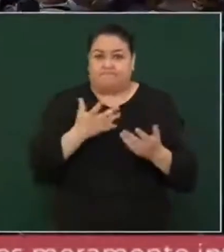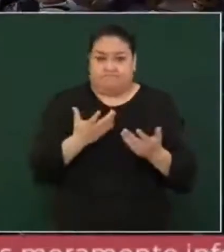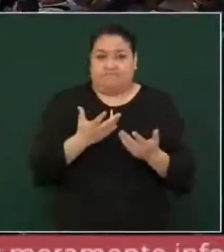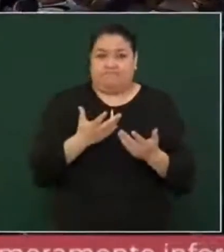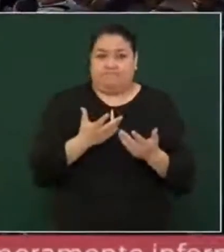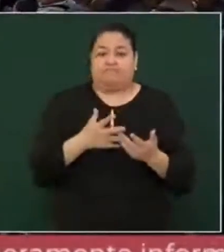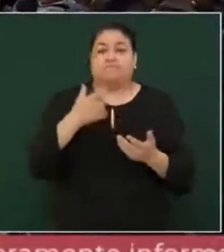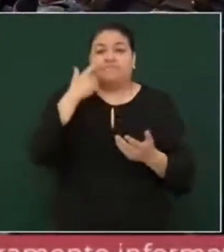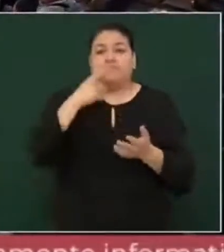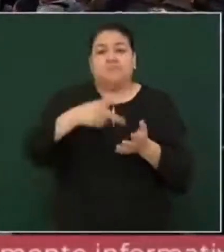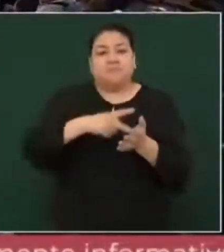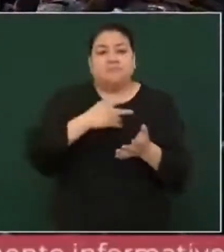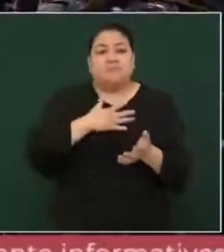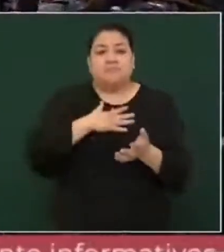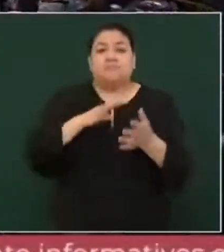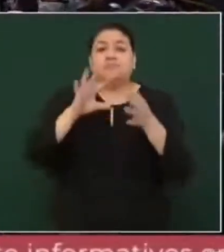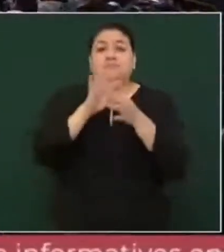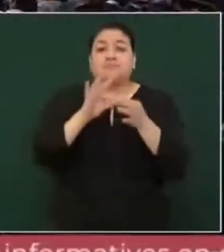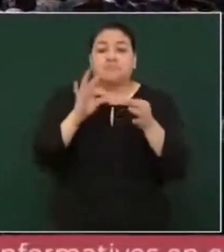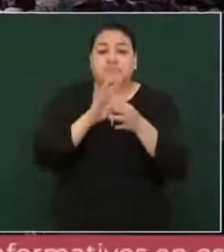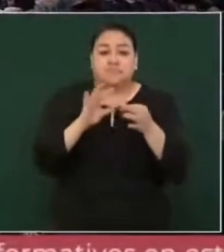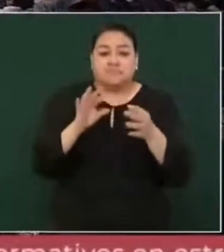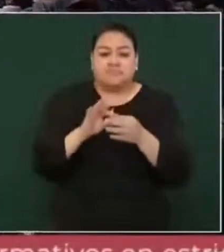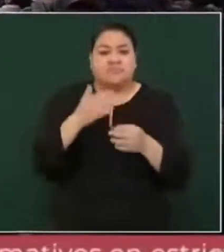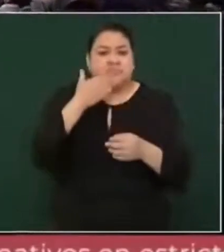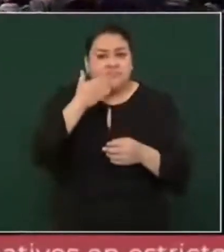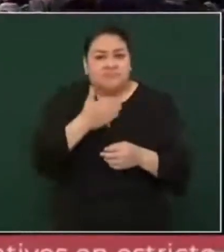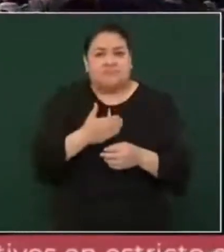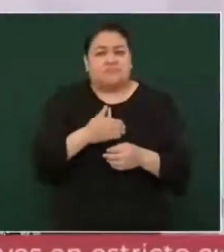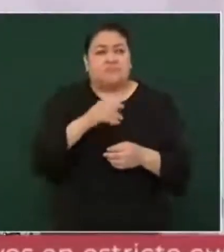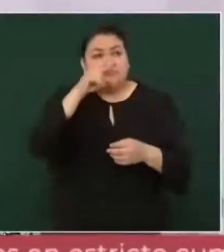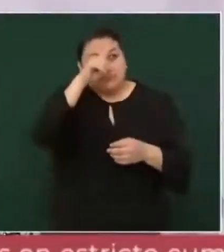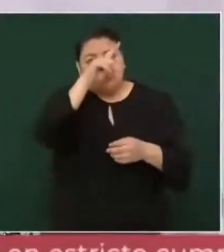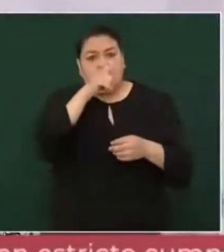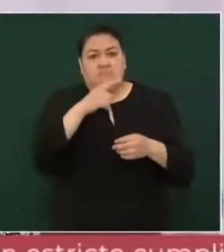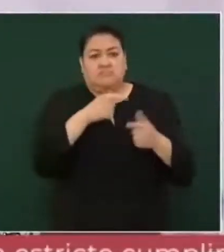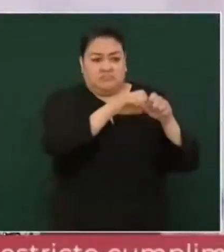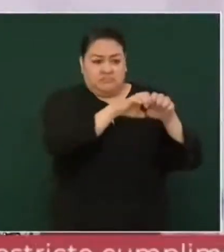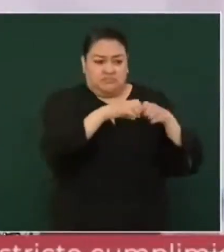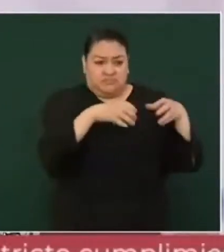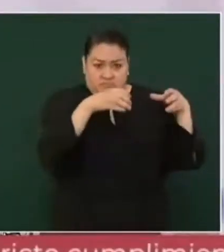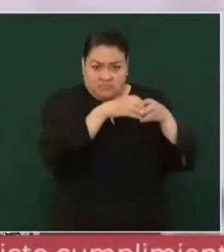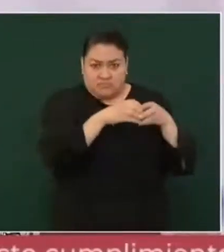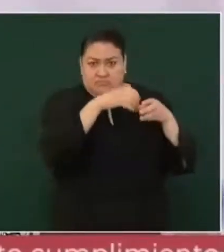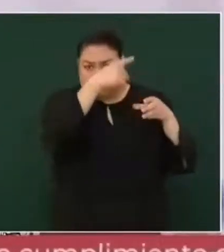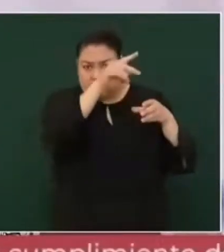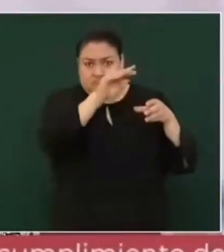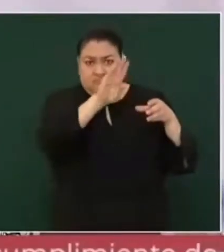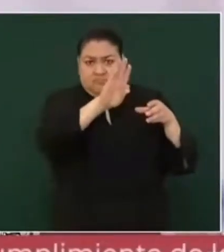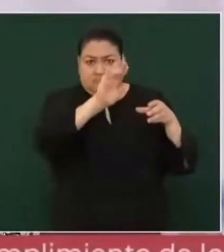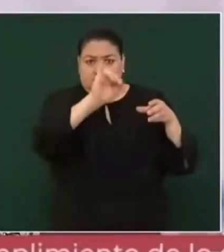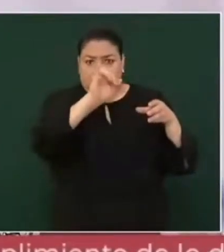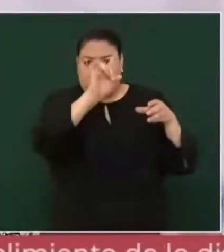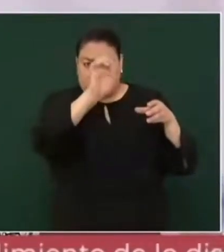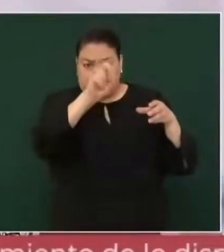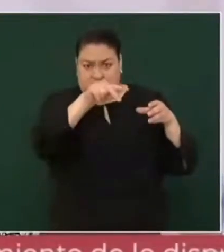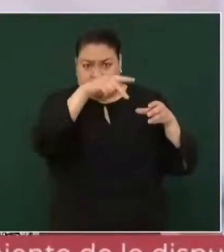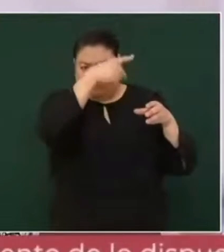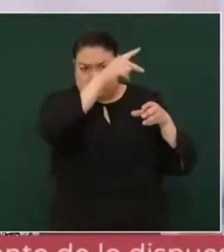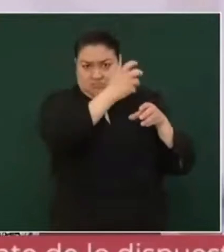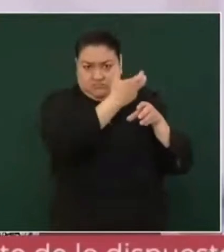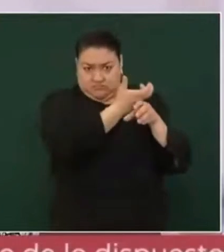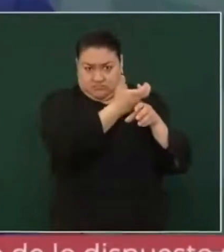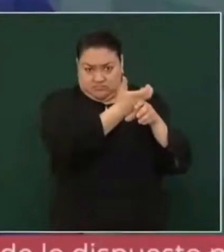porque, repito, hay muy buena disposición y hay sensibilidad con el gobierno del